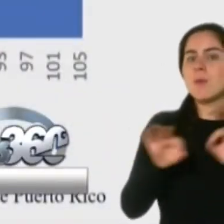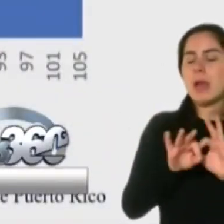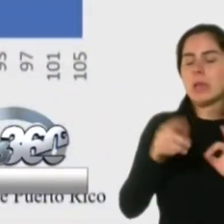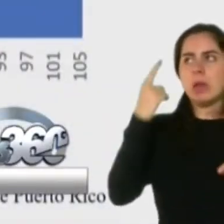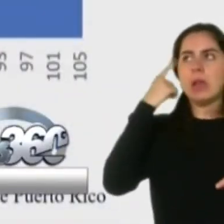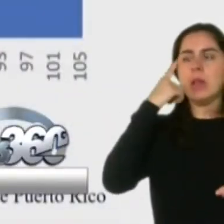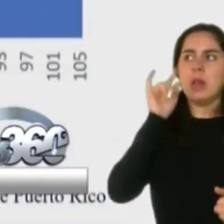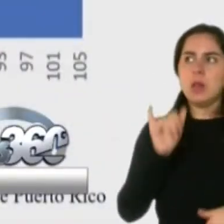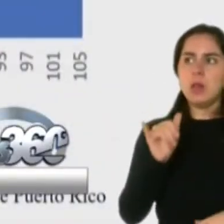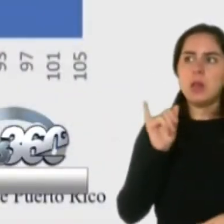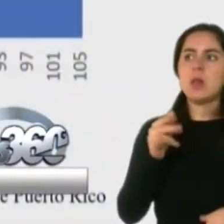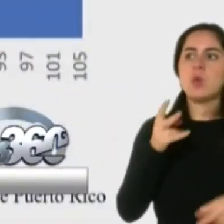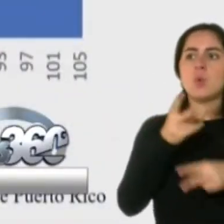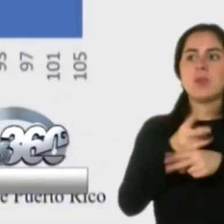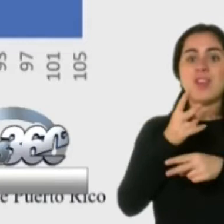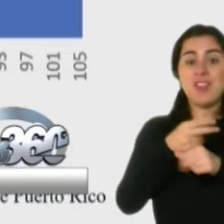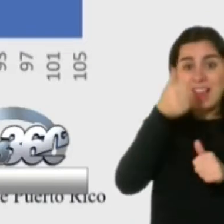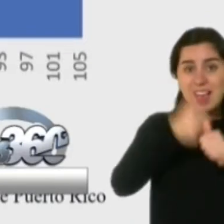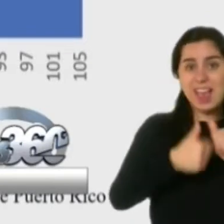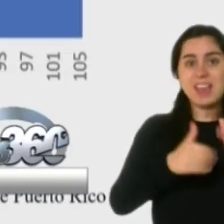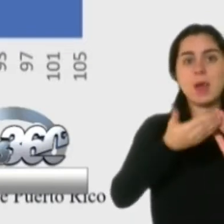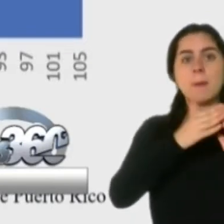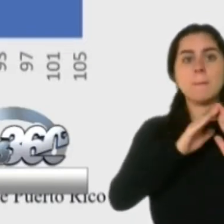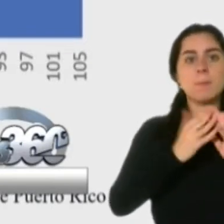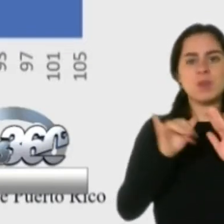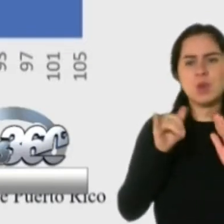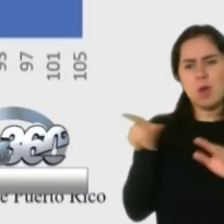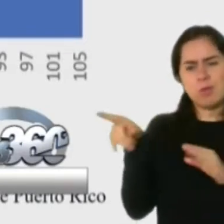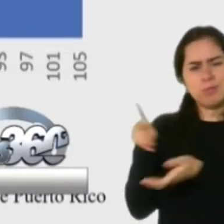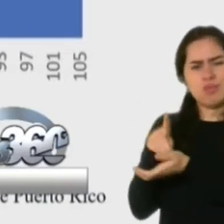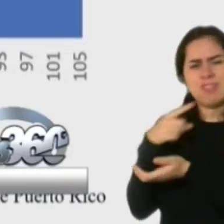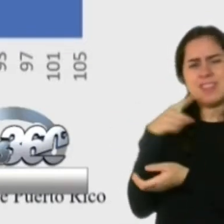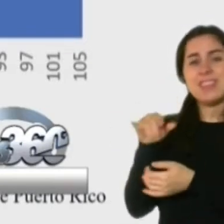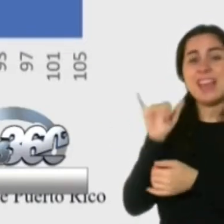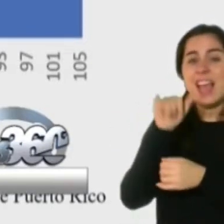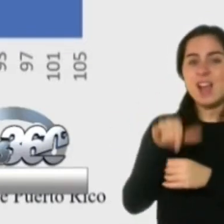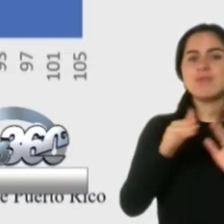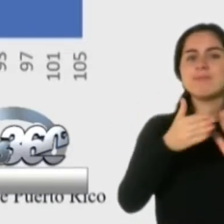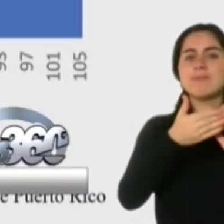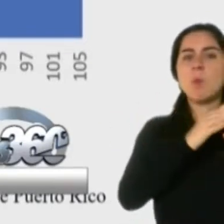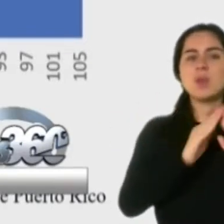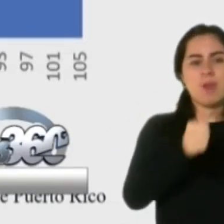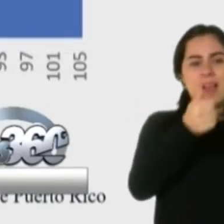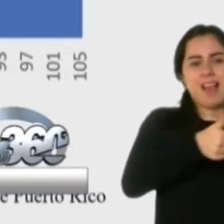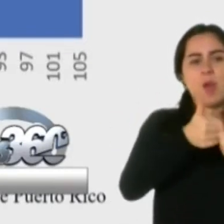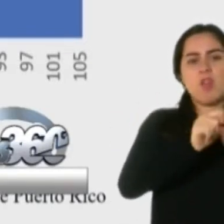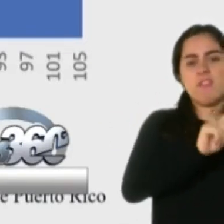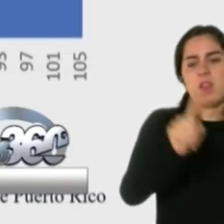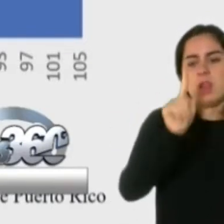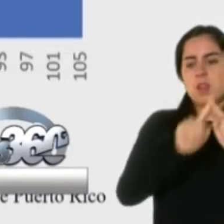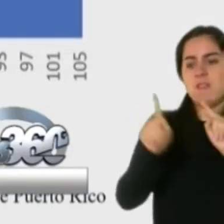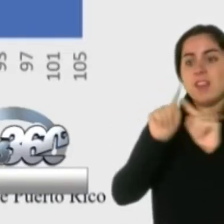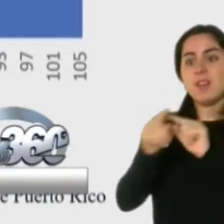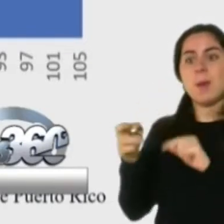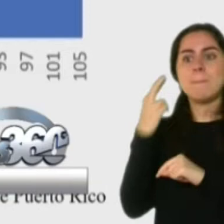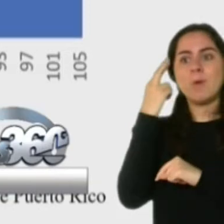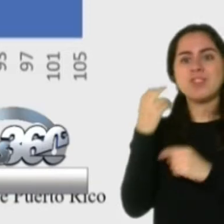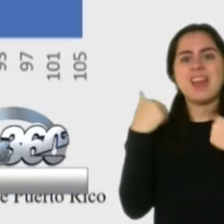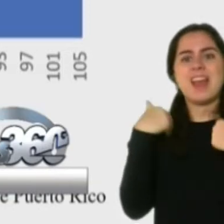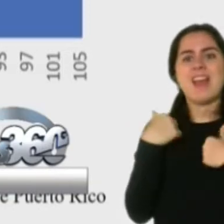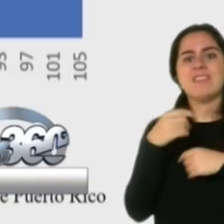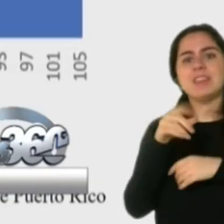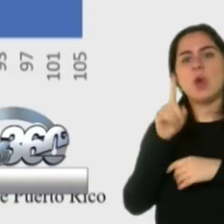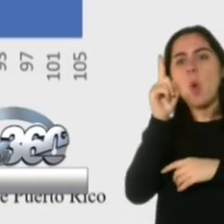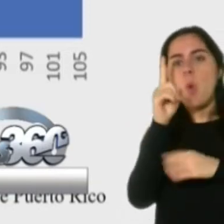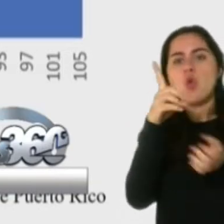mente bien claro y que cada municipio, como dijo el doctor Rodríguez Orengo, es una epidemia diferente. En Puerto Rico tenemos 79 epidemias ahora, 78 municipios,